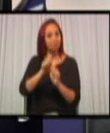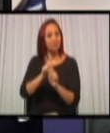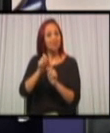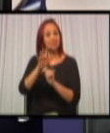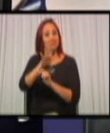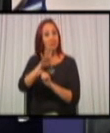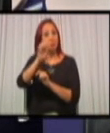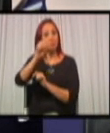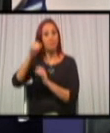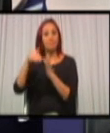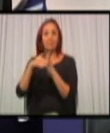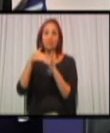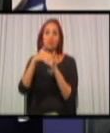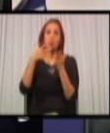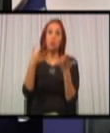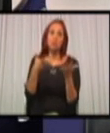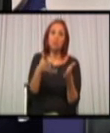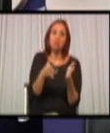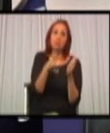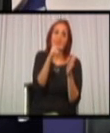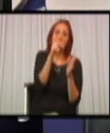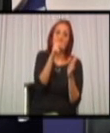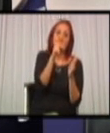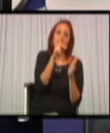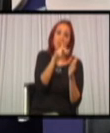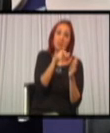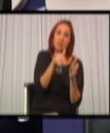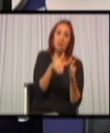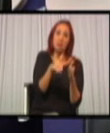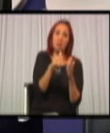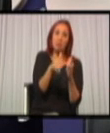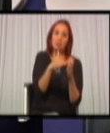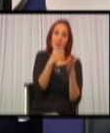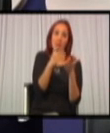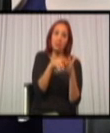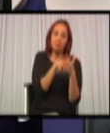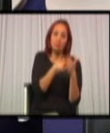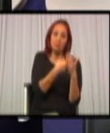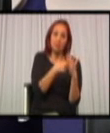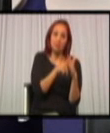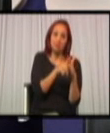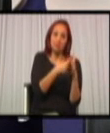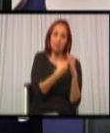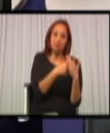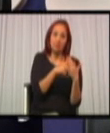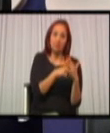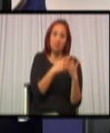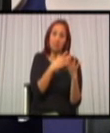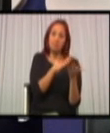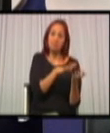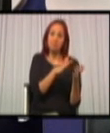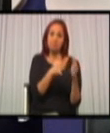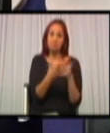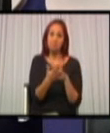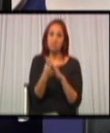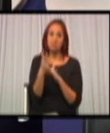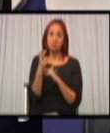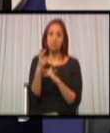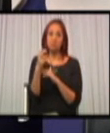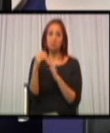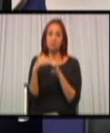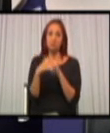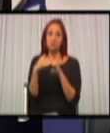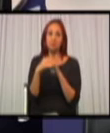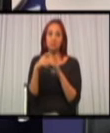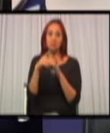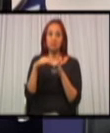50 millones es lo que cuesta un kilómetro de reparación de una carretera y aproximadamente unos 200 millones el